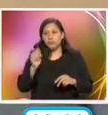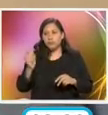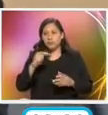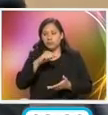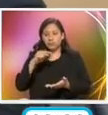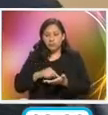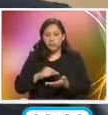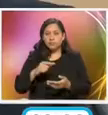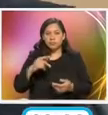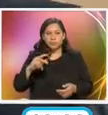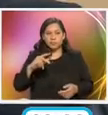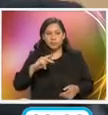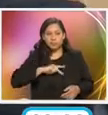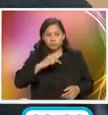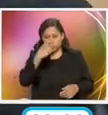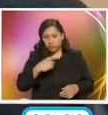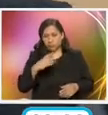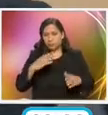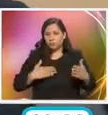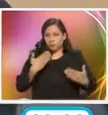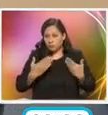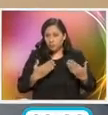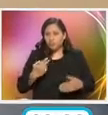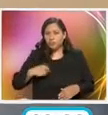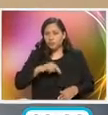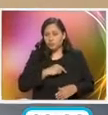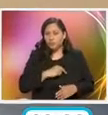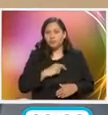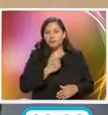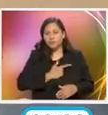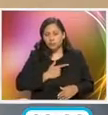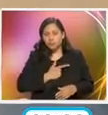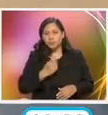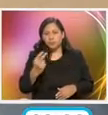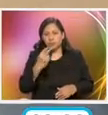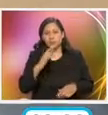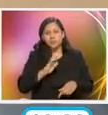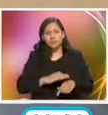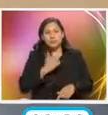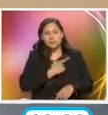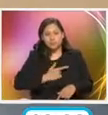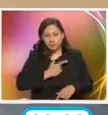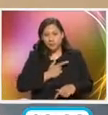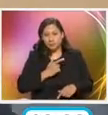parte divertida, donde hacemos lo que nos gusta, donde se ve que nos gusta más,